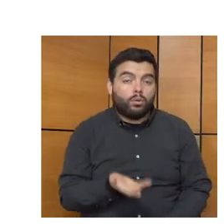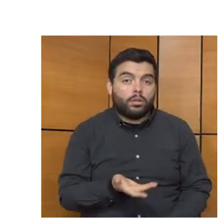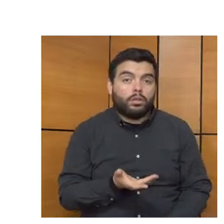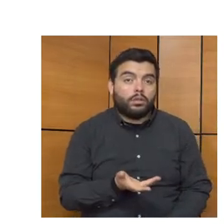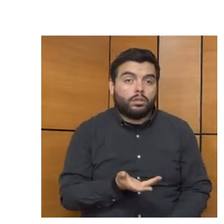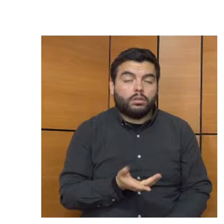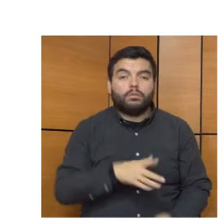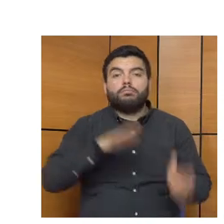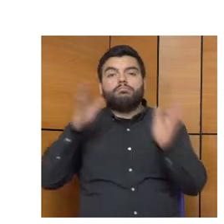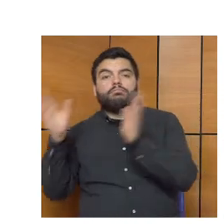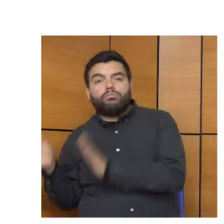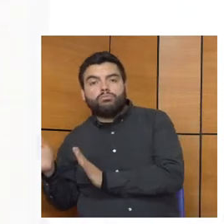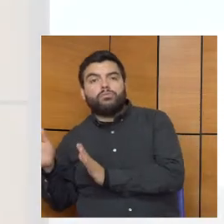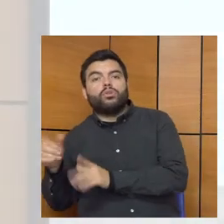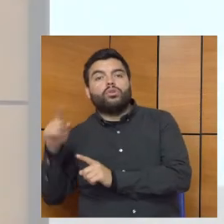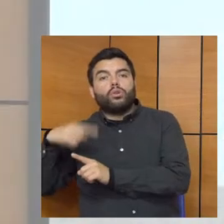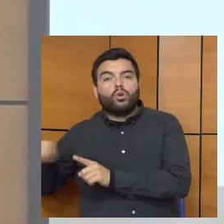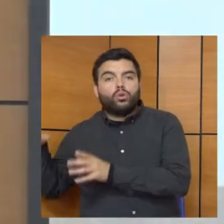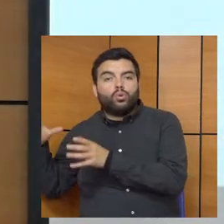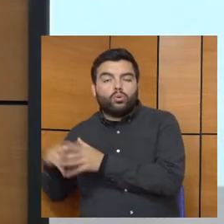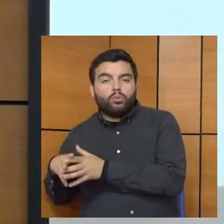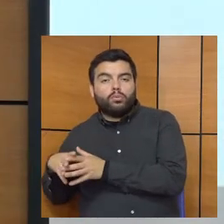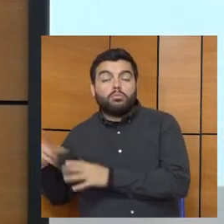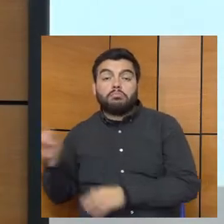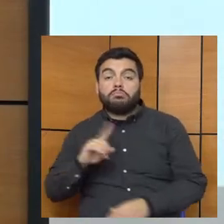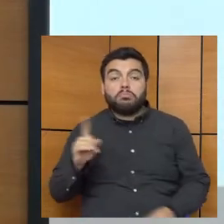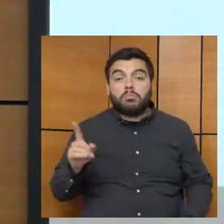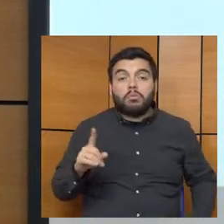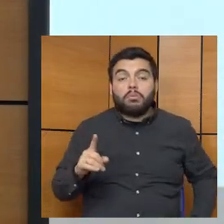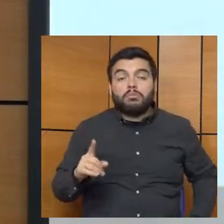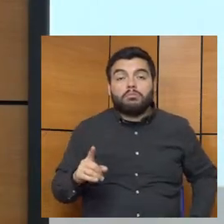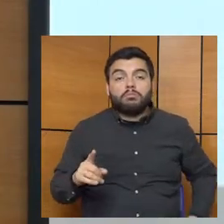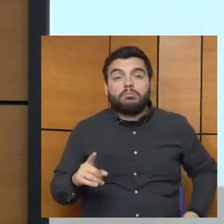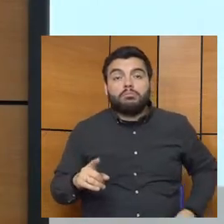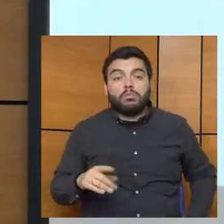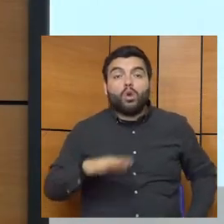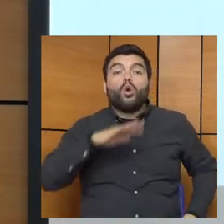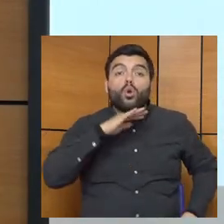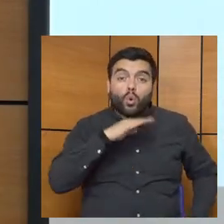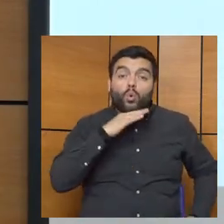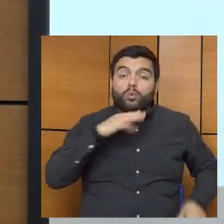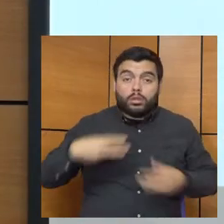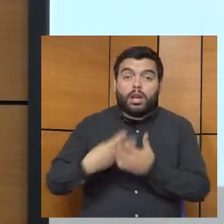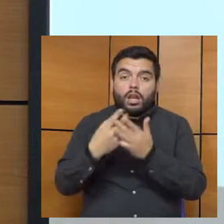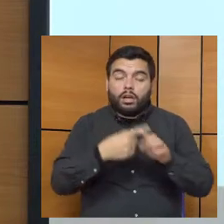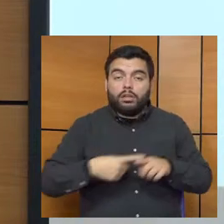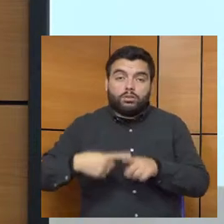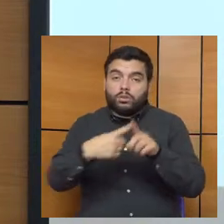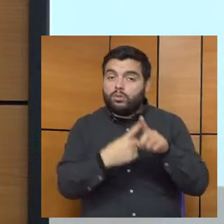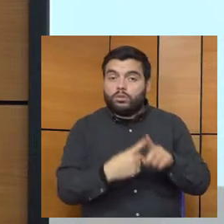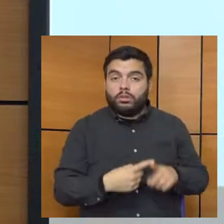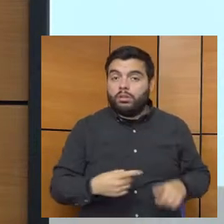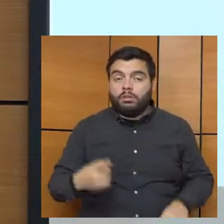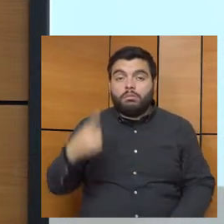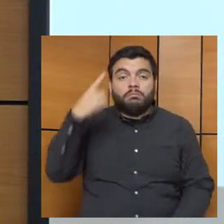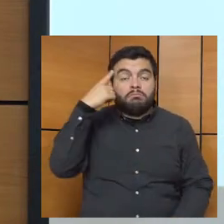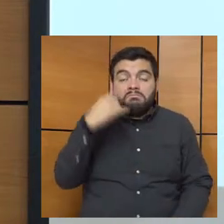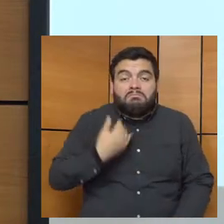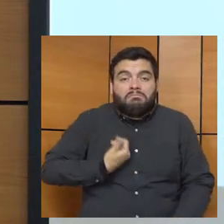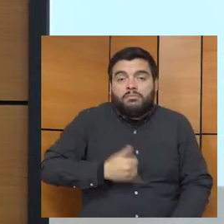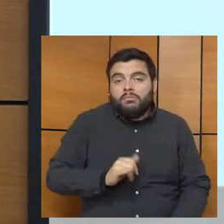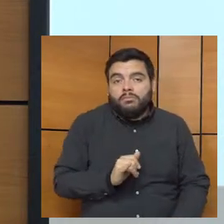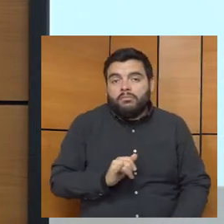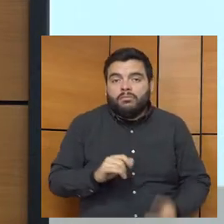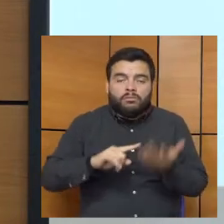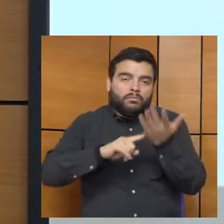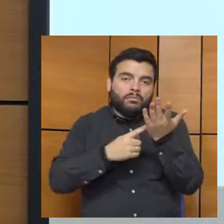tecnología, y otro perfil de personas que no, que usan las redes sociales, pero ellos en su perfil no les gusta mucho la